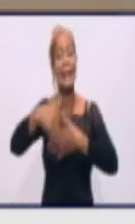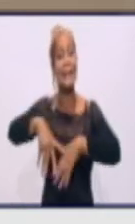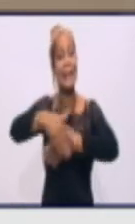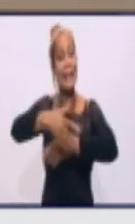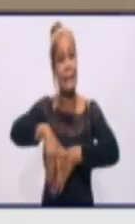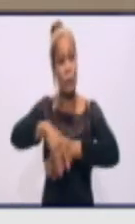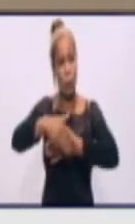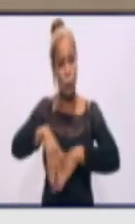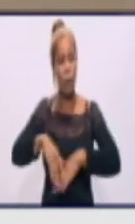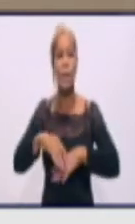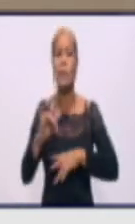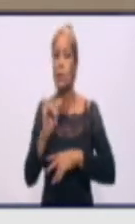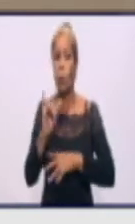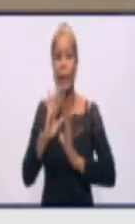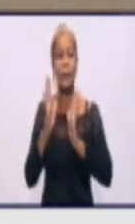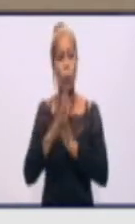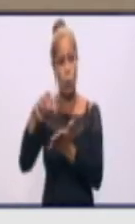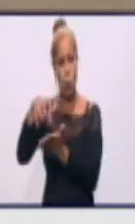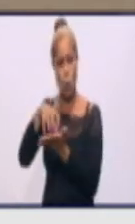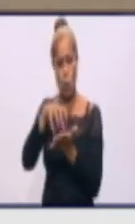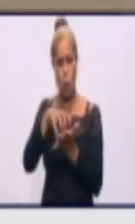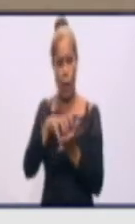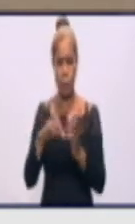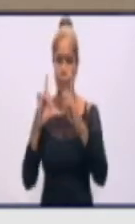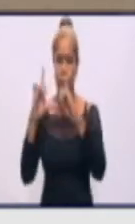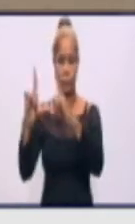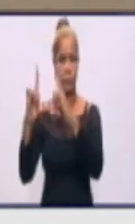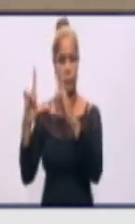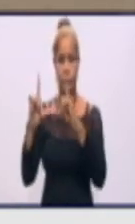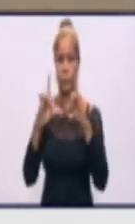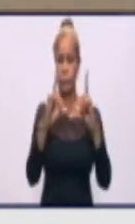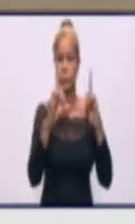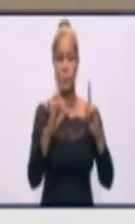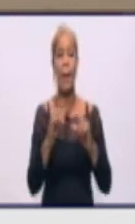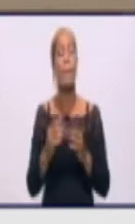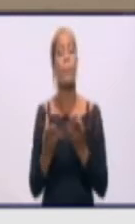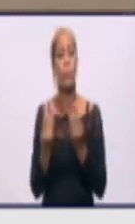provincia y el de cada municipio. O sea, varias alternativas para que la